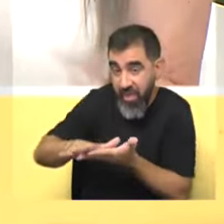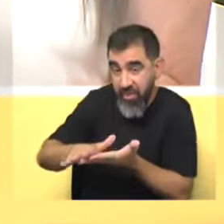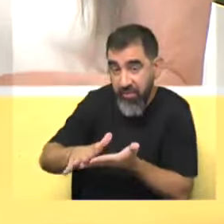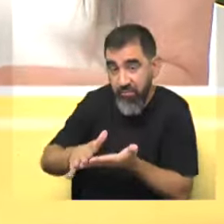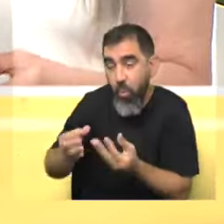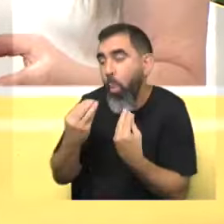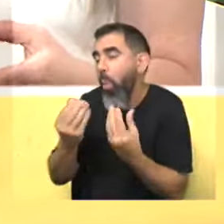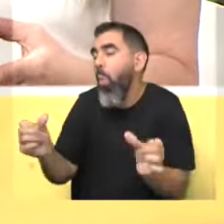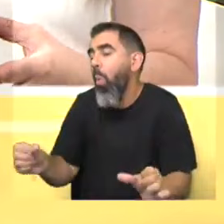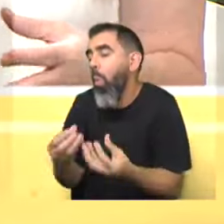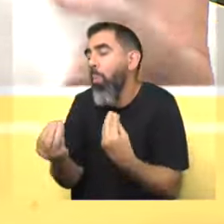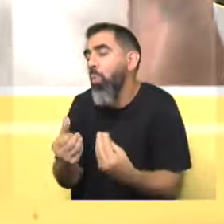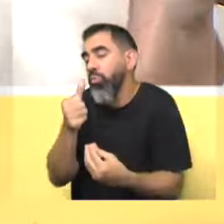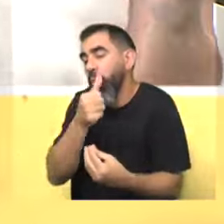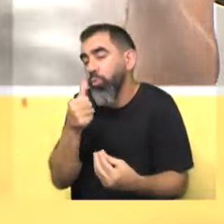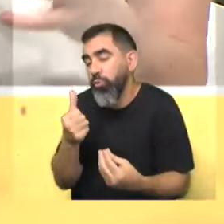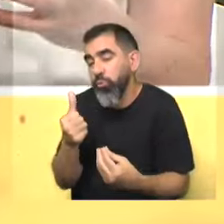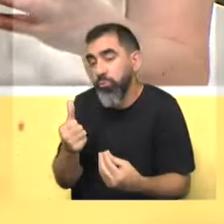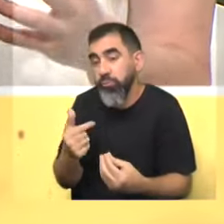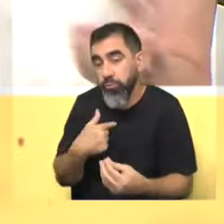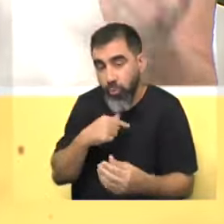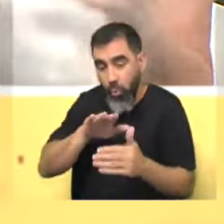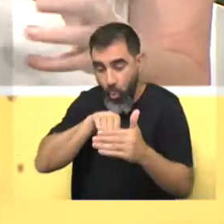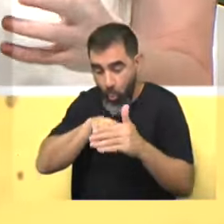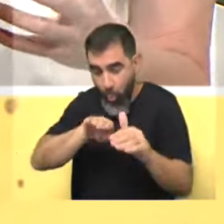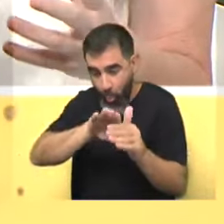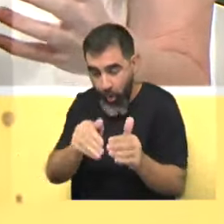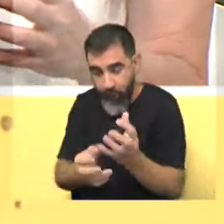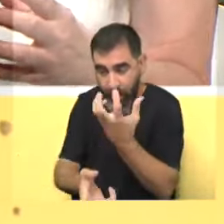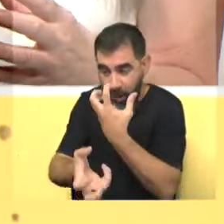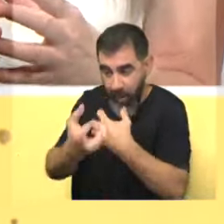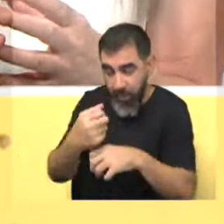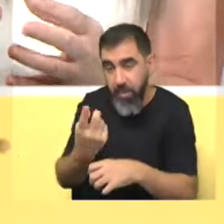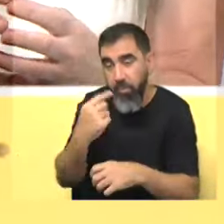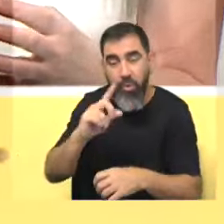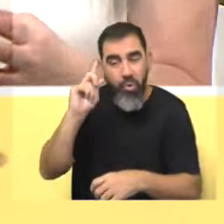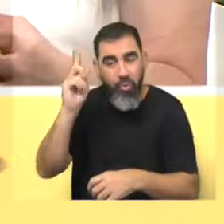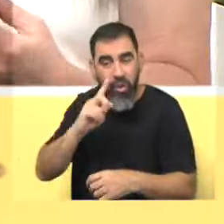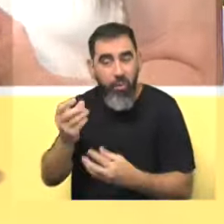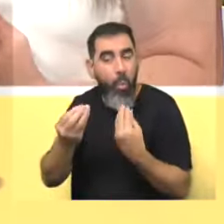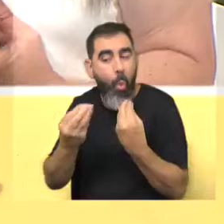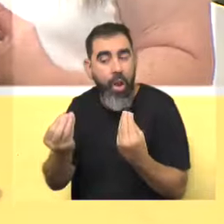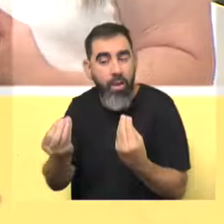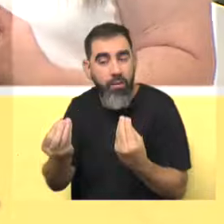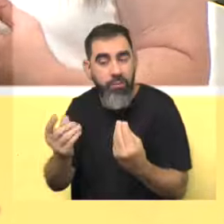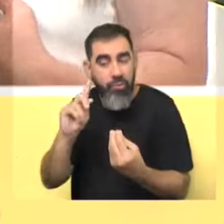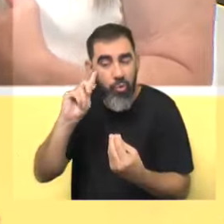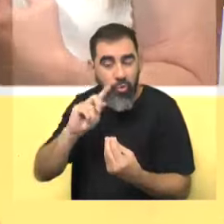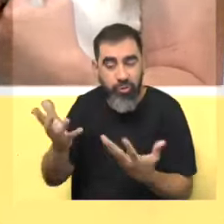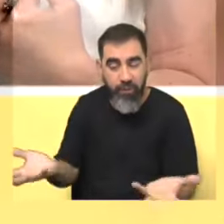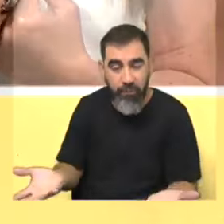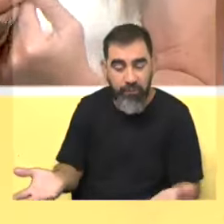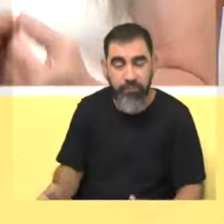caso, que inclusive yo tenía las cuevas, tenía los bichos, pero no sabía qué especie era porque no soy sistemática ni